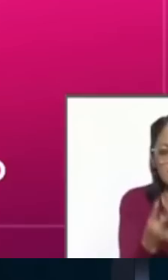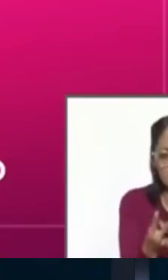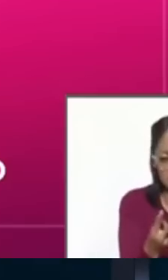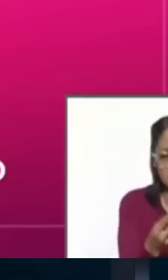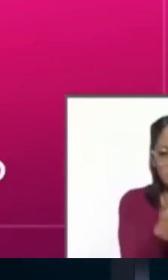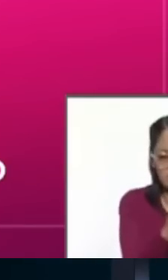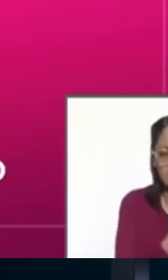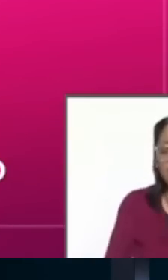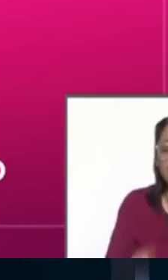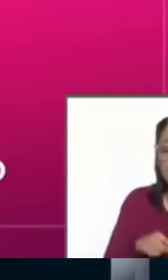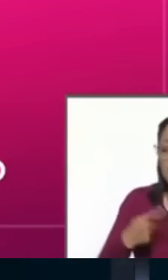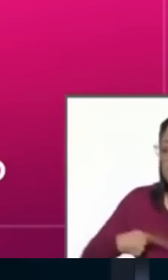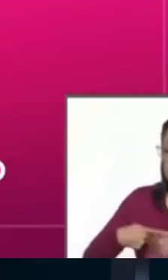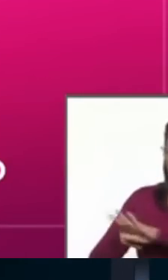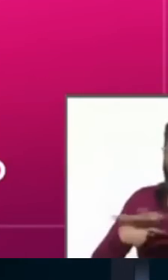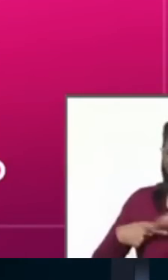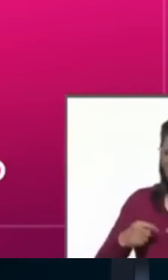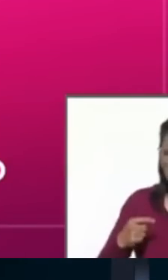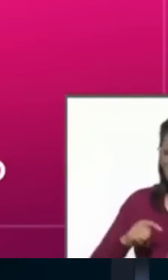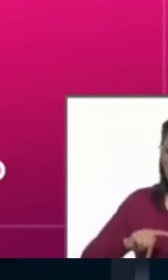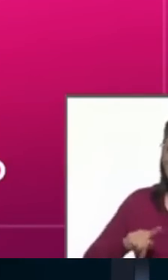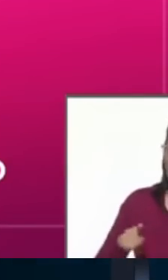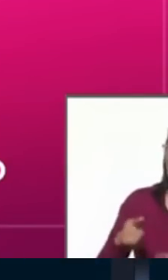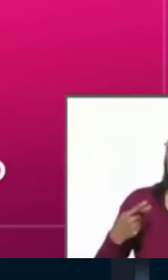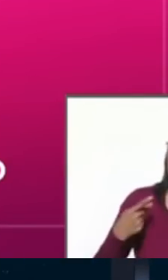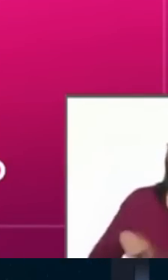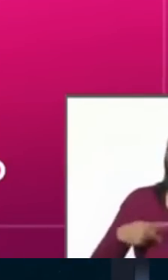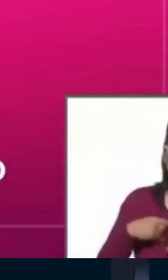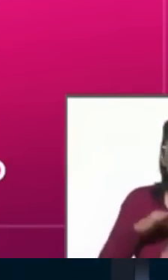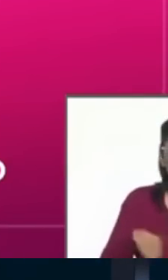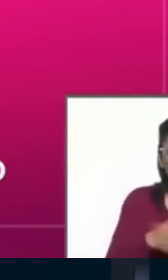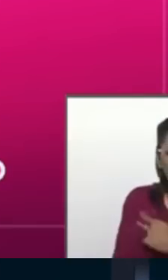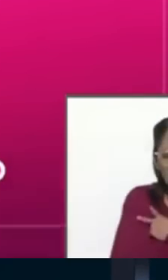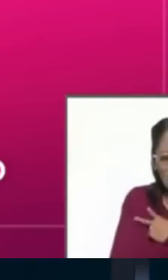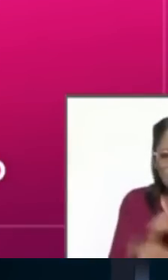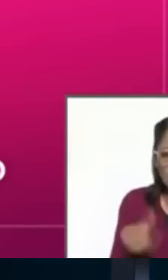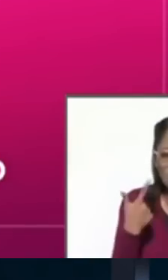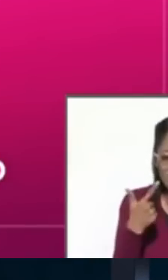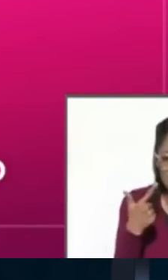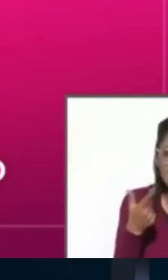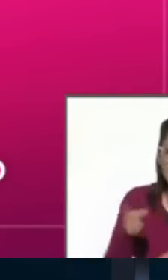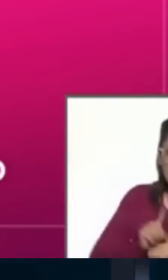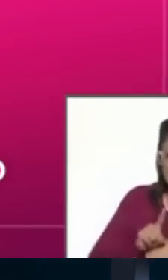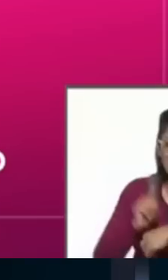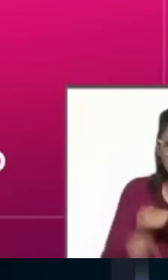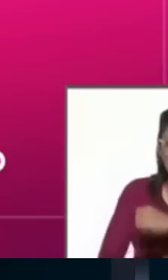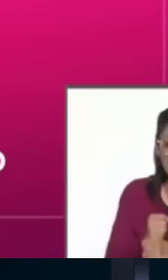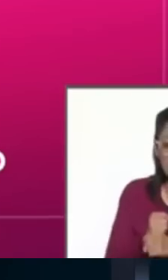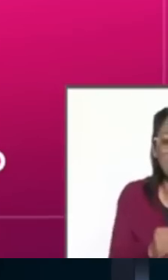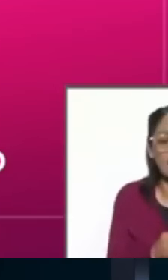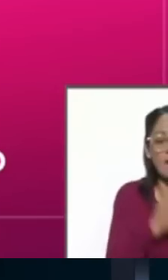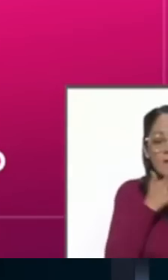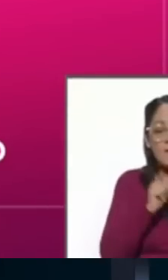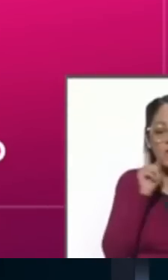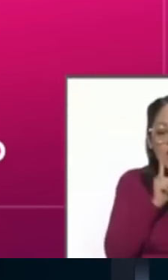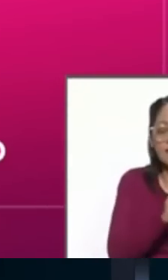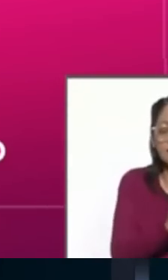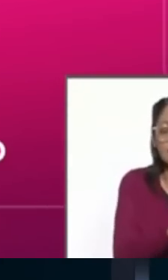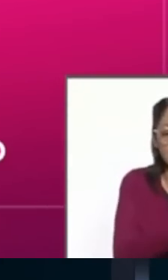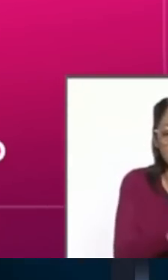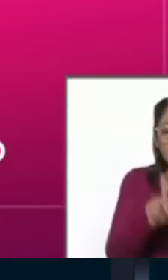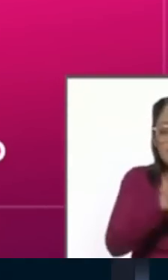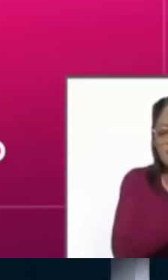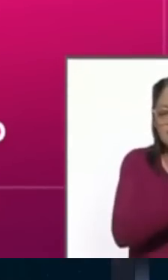gozamos apenas de 12 días de vacaciones por año, las y los ministros gozan de 30 días de vacaciones pagadas al año.